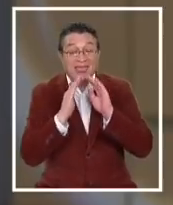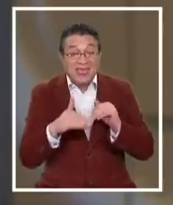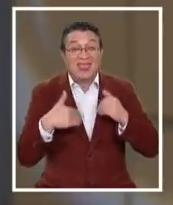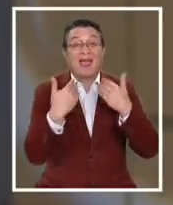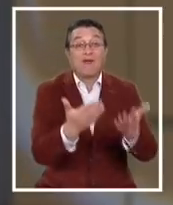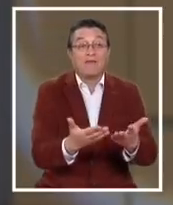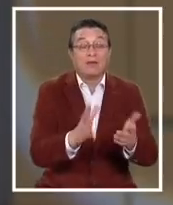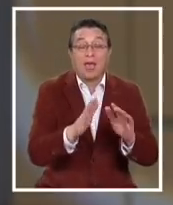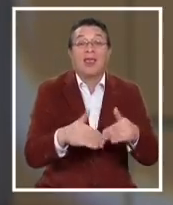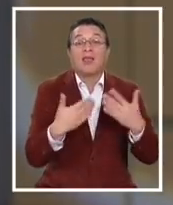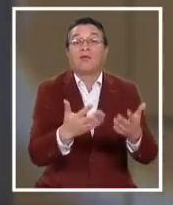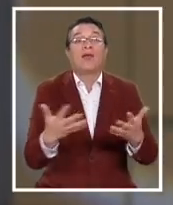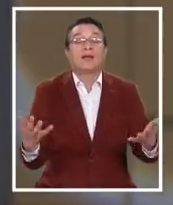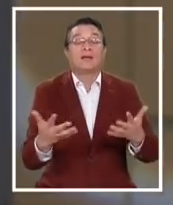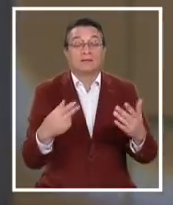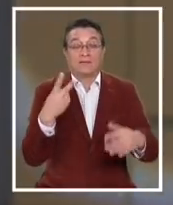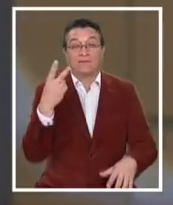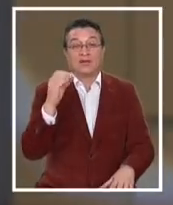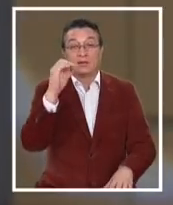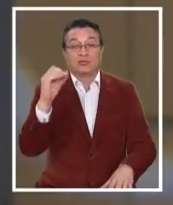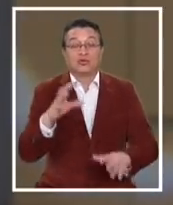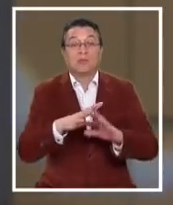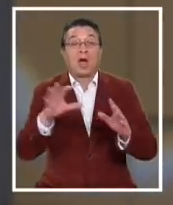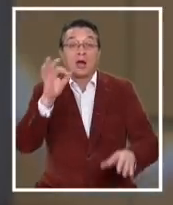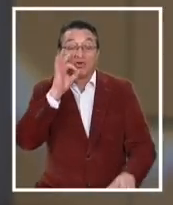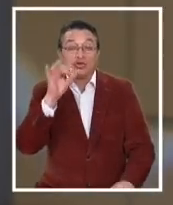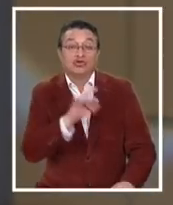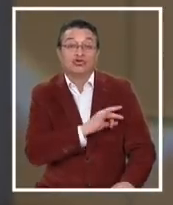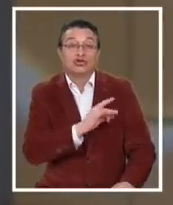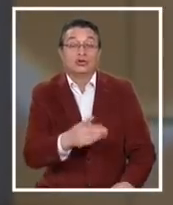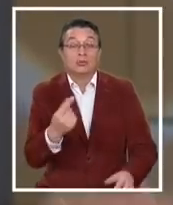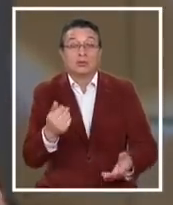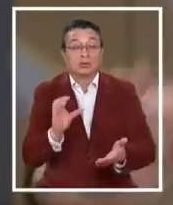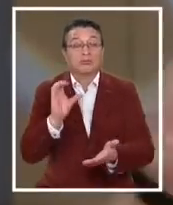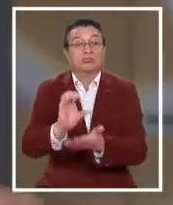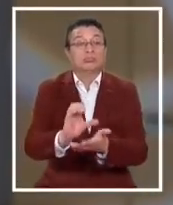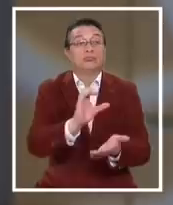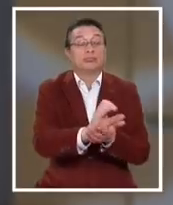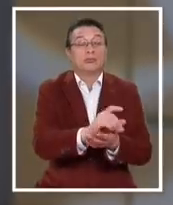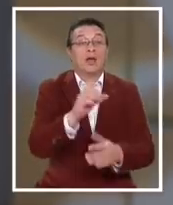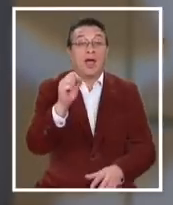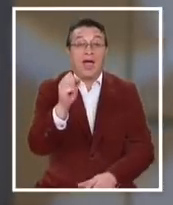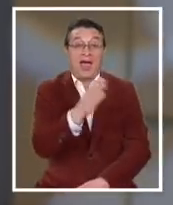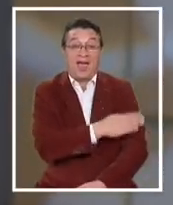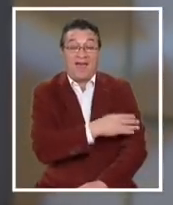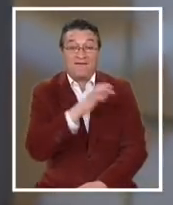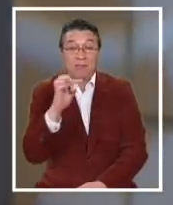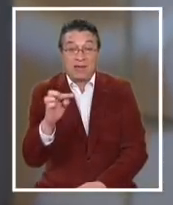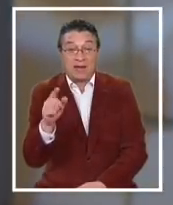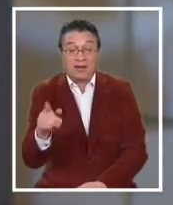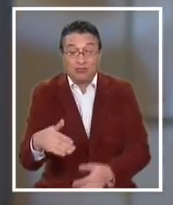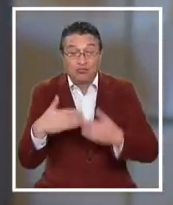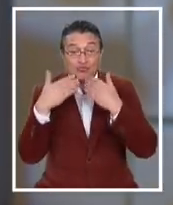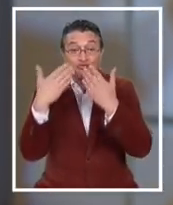estaría devolviendo en particular al 20% más rico del país dineros que hoy día, más encima de las AFP, que